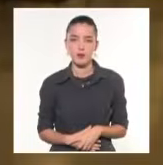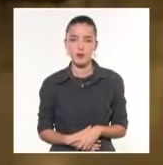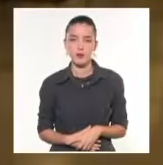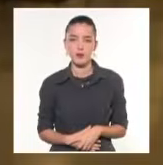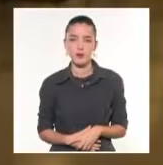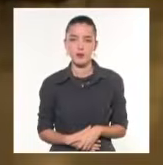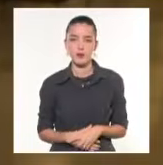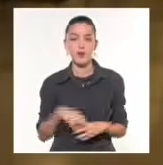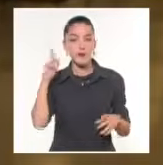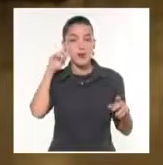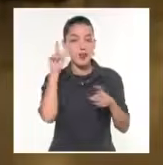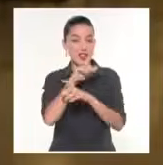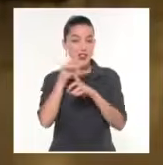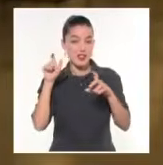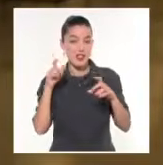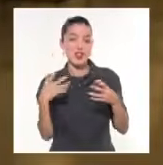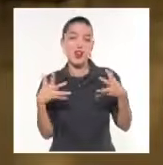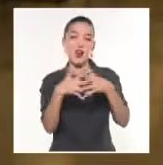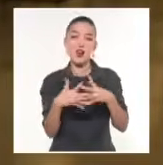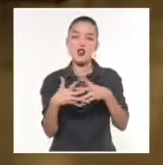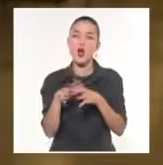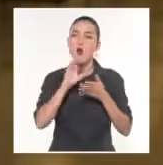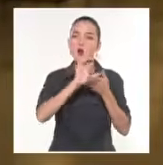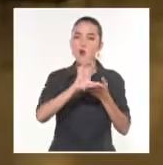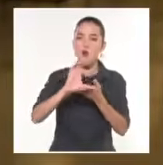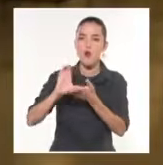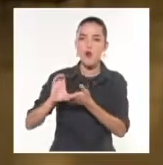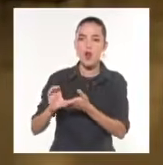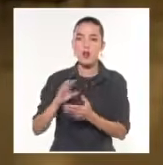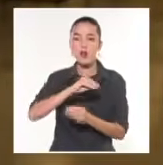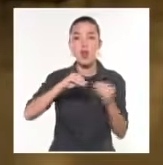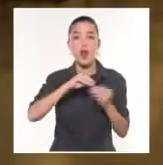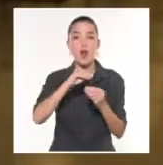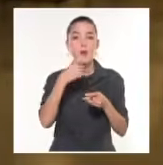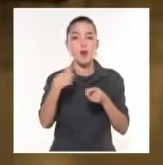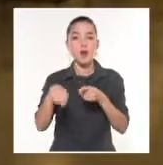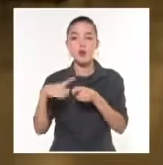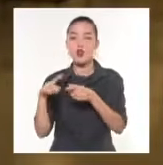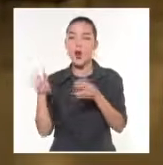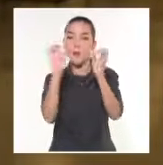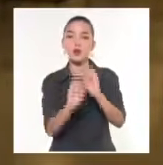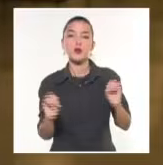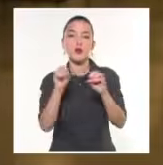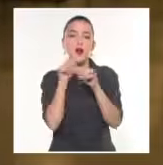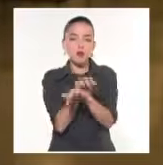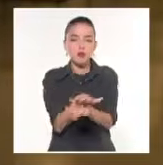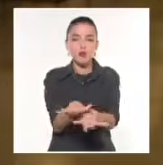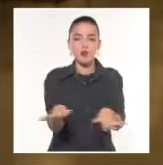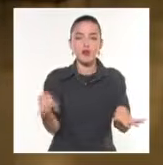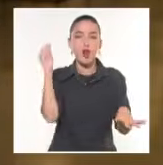La ciencia interdisciplinaria y colaborativa transforma retos globales en oportunidades para expandir las fronteras del